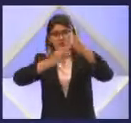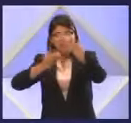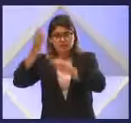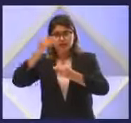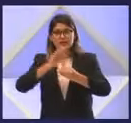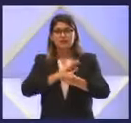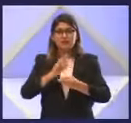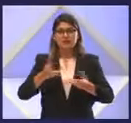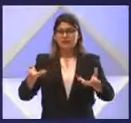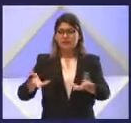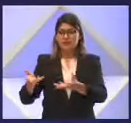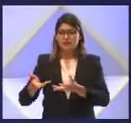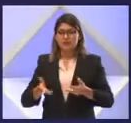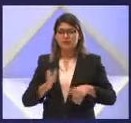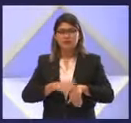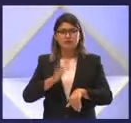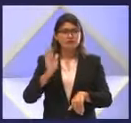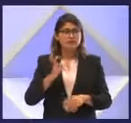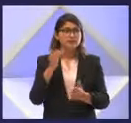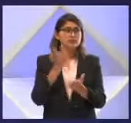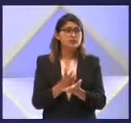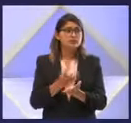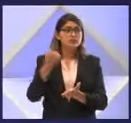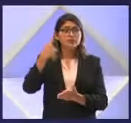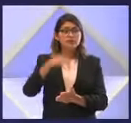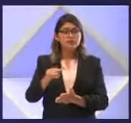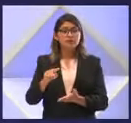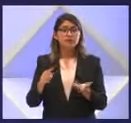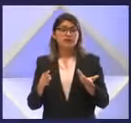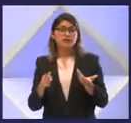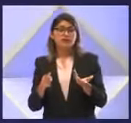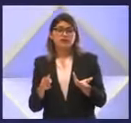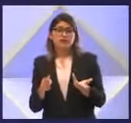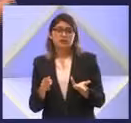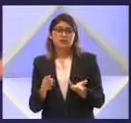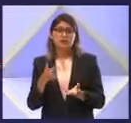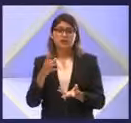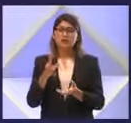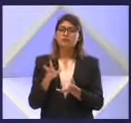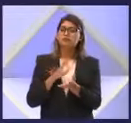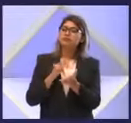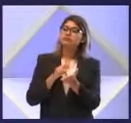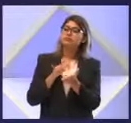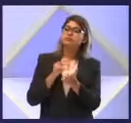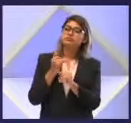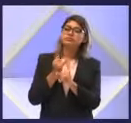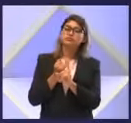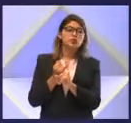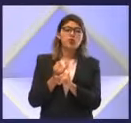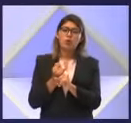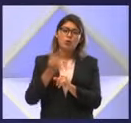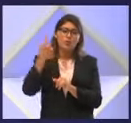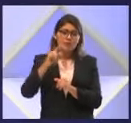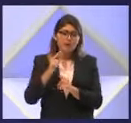internet más para consumir sino para producir contenidos soluciones comunitarias